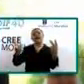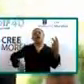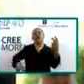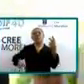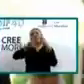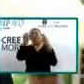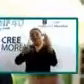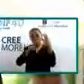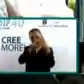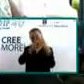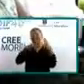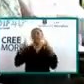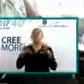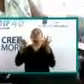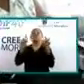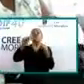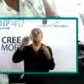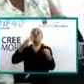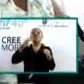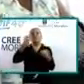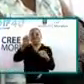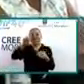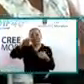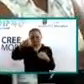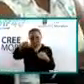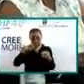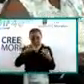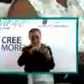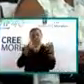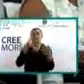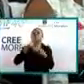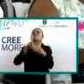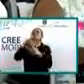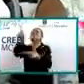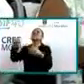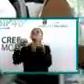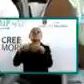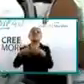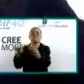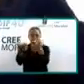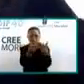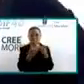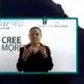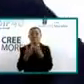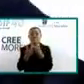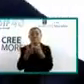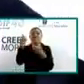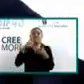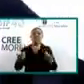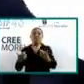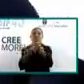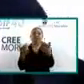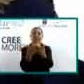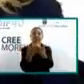Fundación Telmex. Hay que ver aquí otro grupo de privados, quien le entra también, de nosotros, de Morelos, para que aportemos